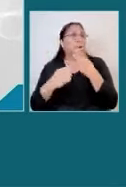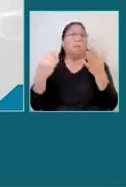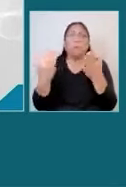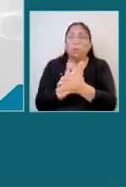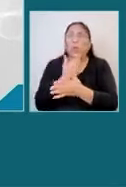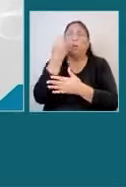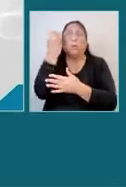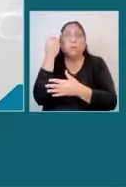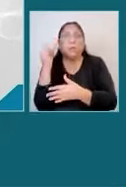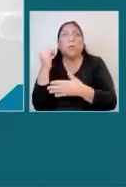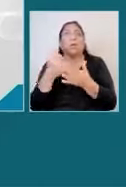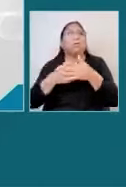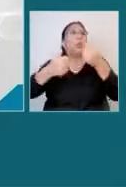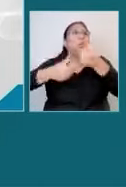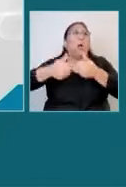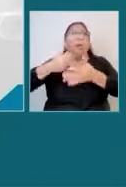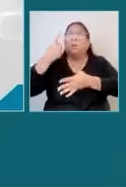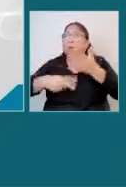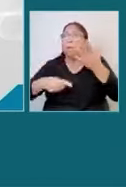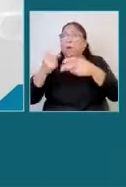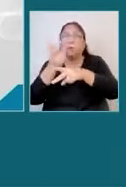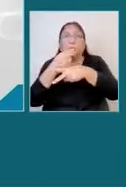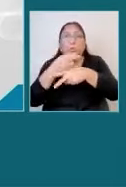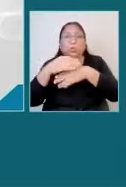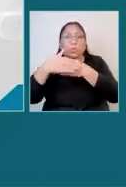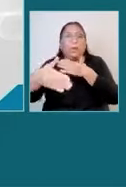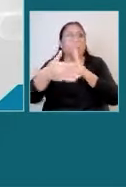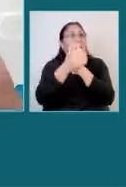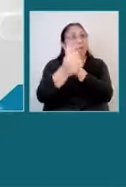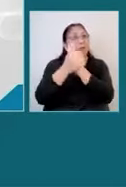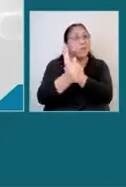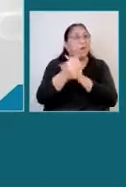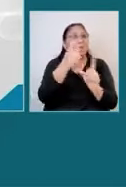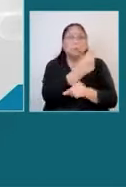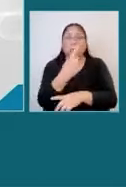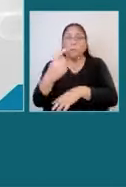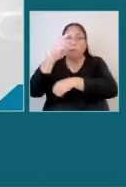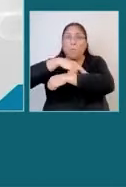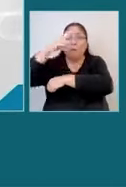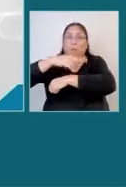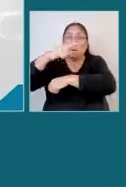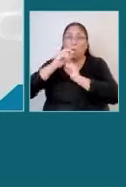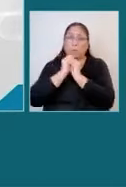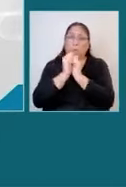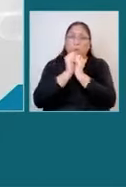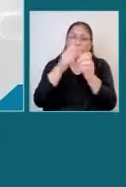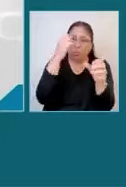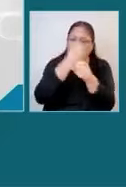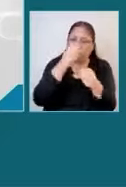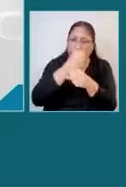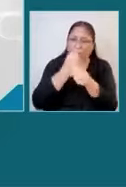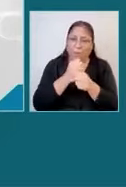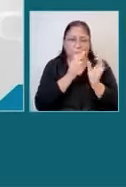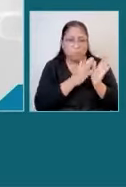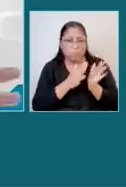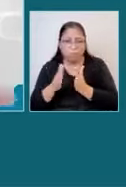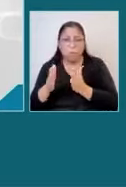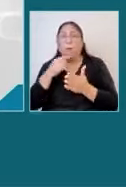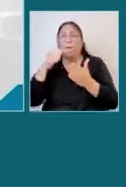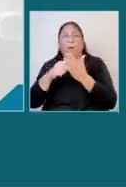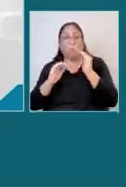son los clústeres productivos con mayor potencial en cada una de las regiones y conjuntamente diseñar estrategias para poder cerrar